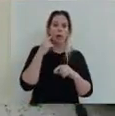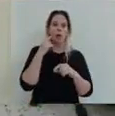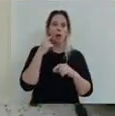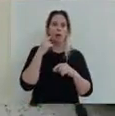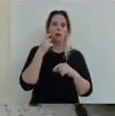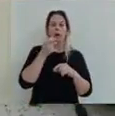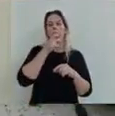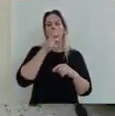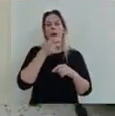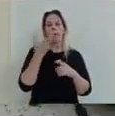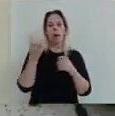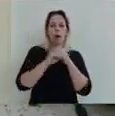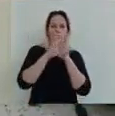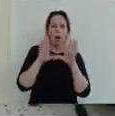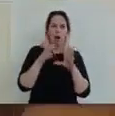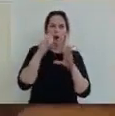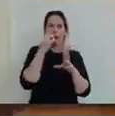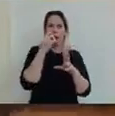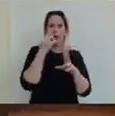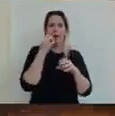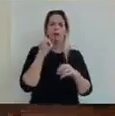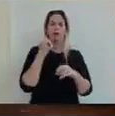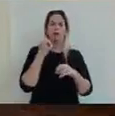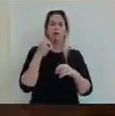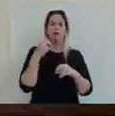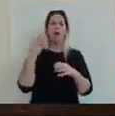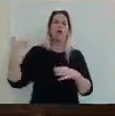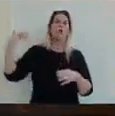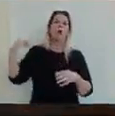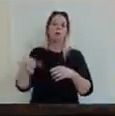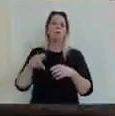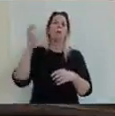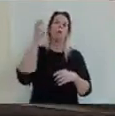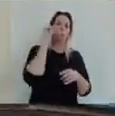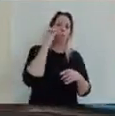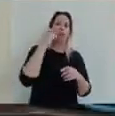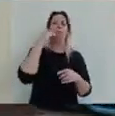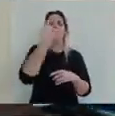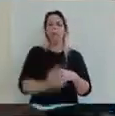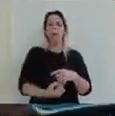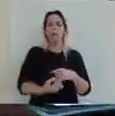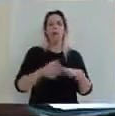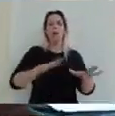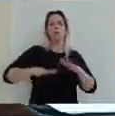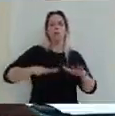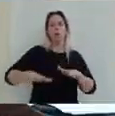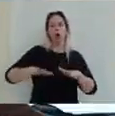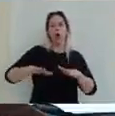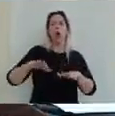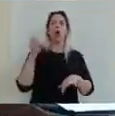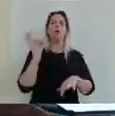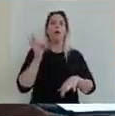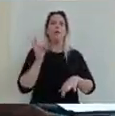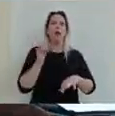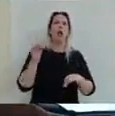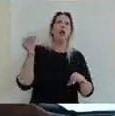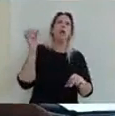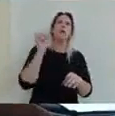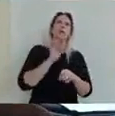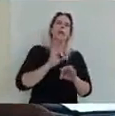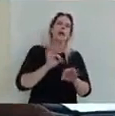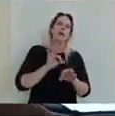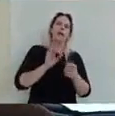se entendió. Cuando la concejal Moreira hace alusión a que estamos en una situación en la que no se puede saber porque es cambiante,